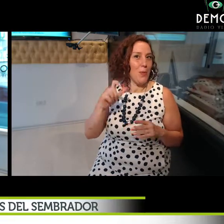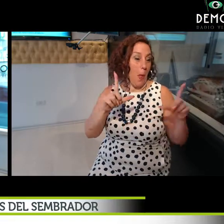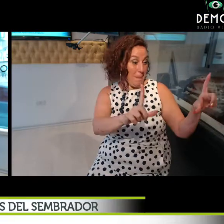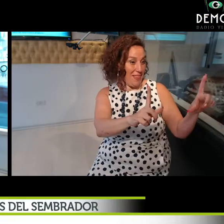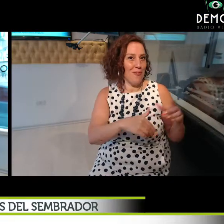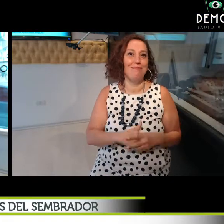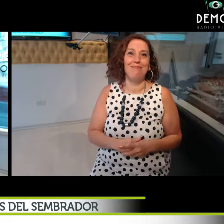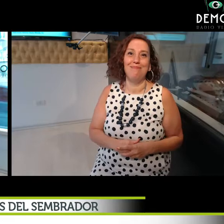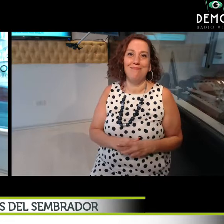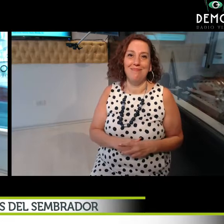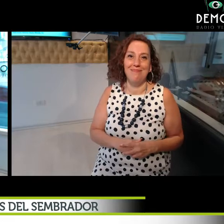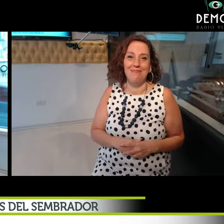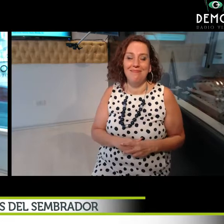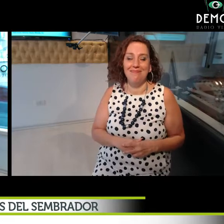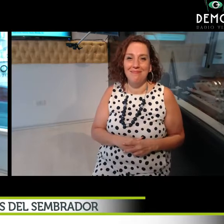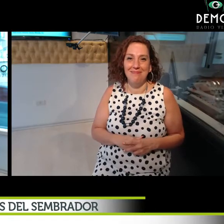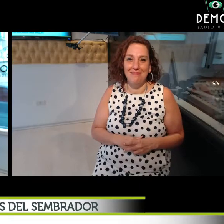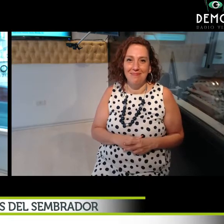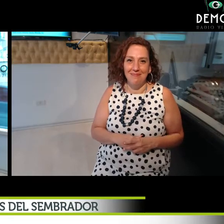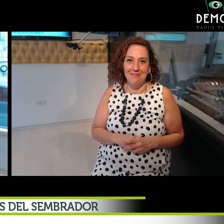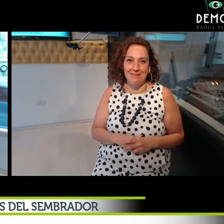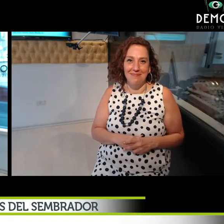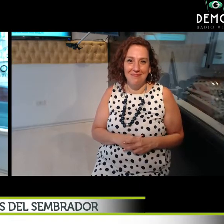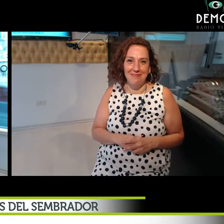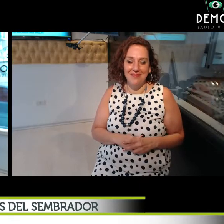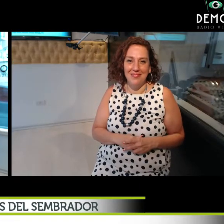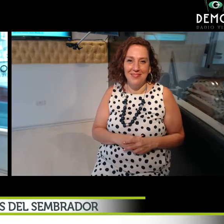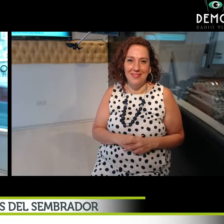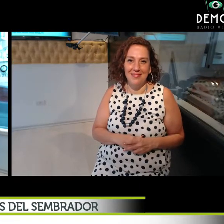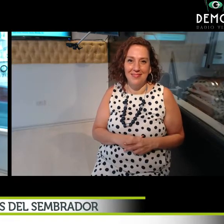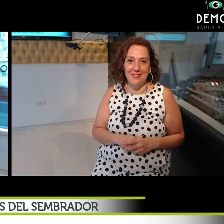A ver, Rodolfo. A ver. ¿Rodolfo? Hola, por favor.